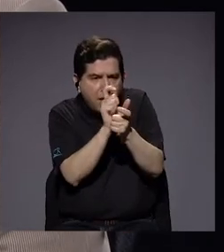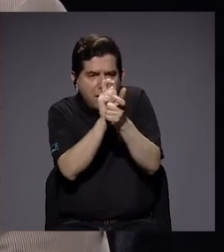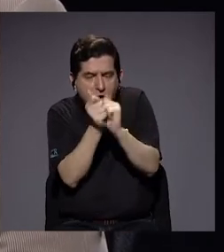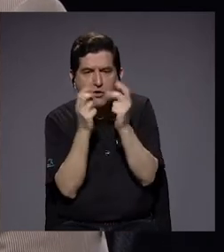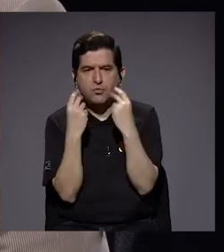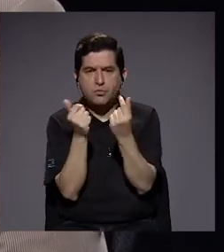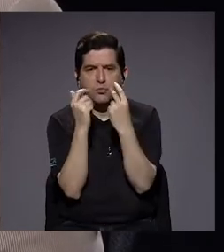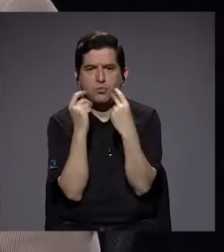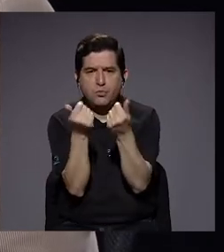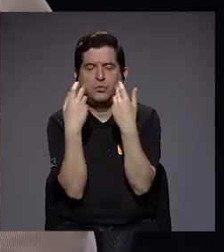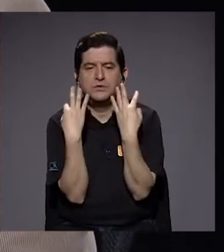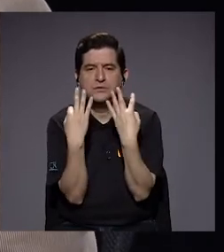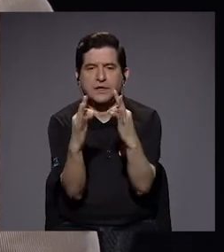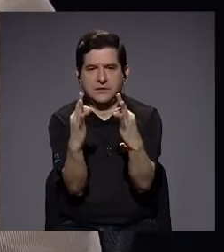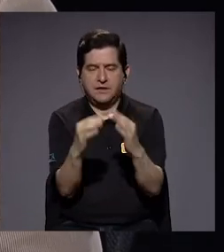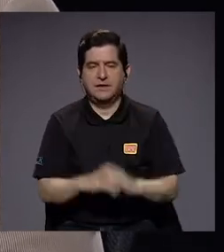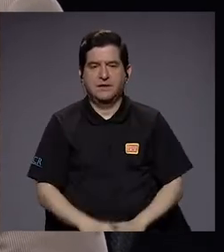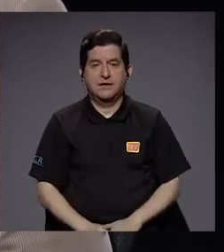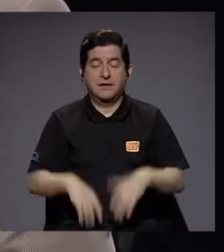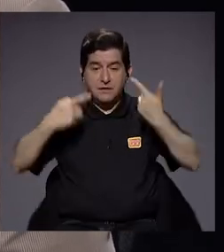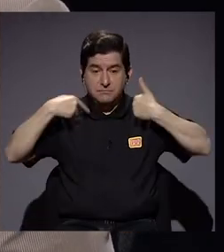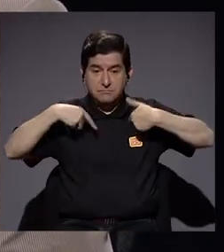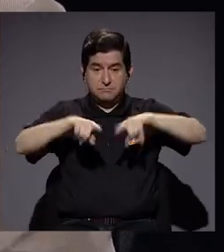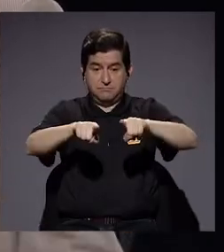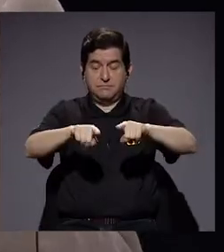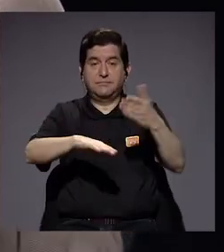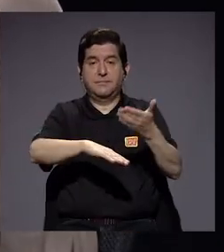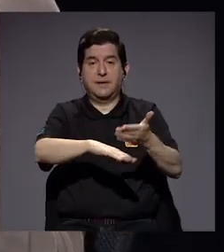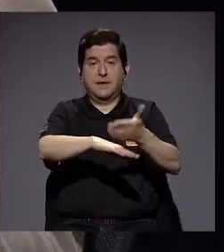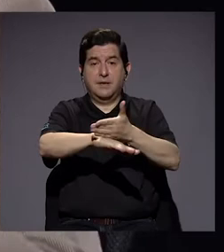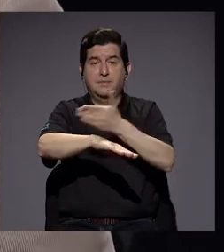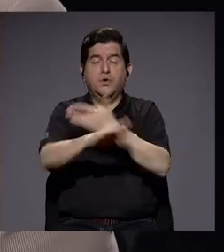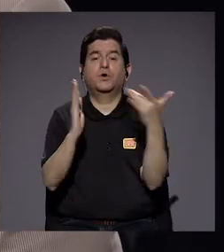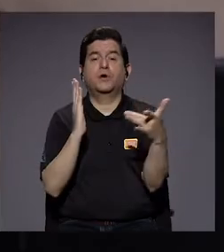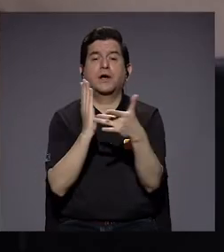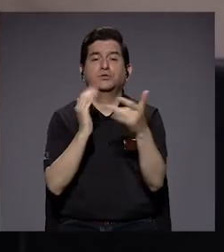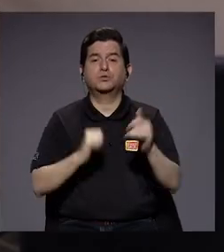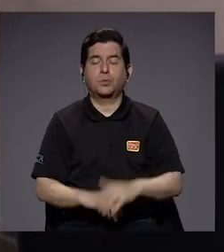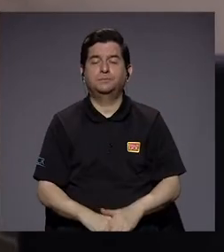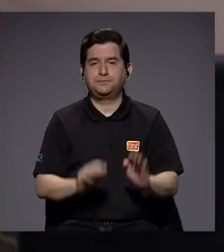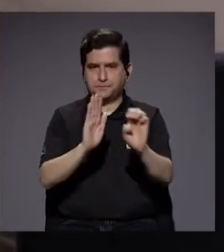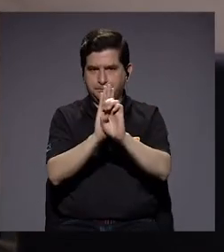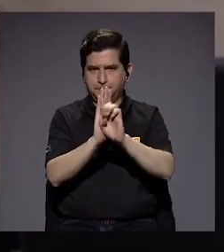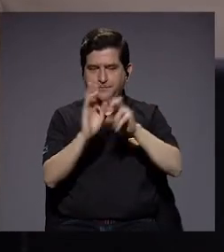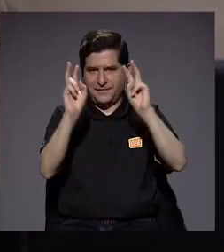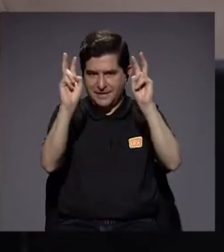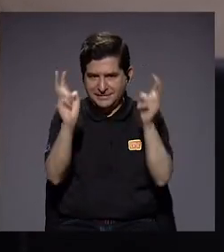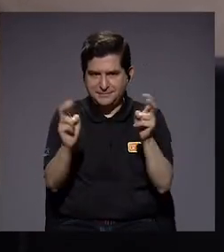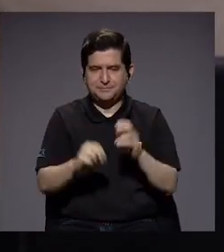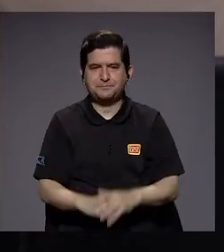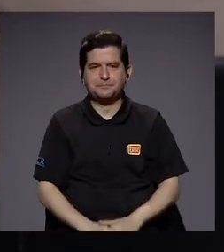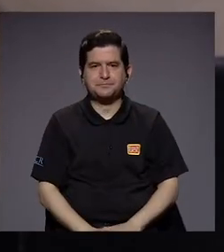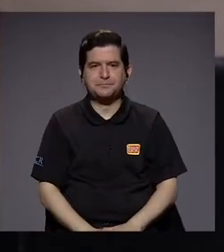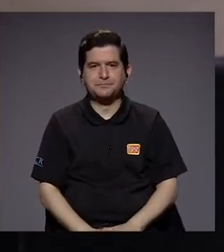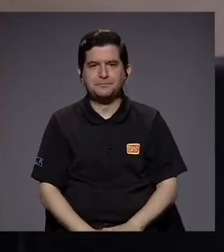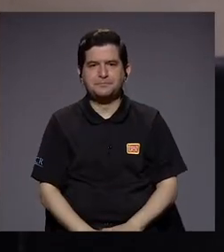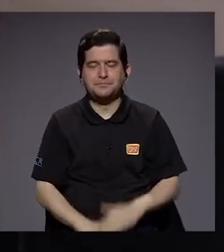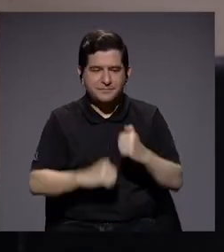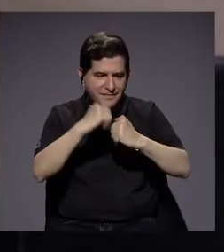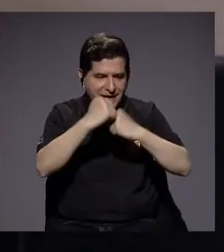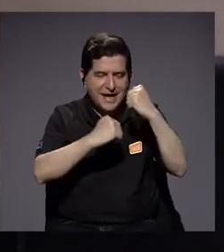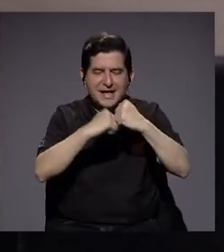adaptando lo más rápido posible y paralelamente a los avances tecnológicos. Entonces, por ejemplo, con el tema de